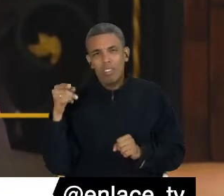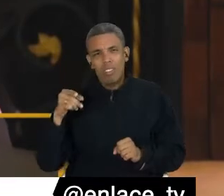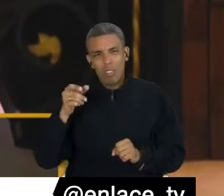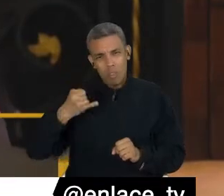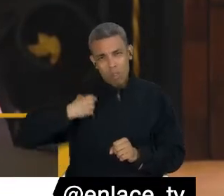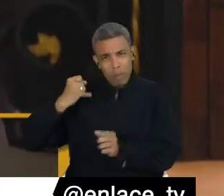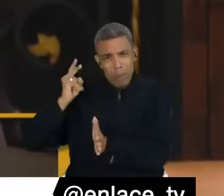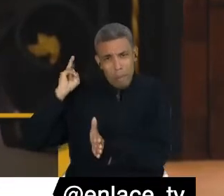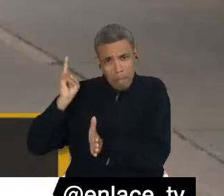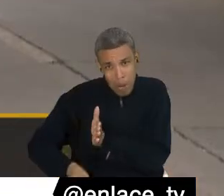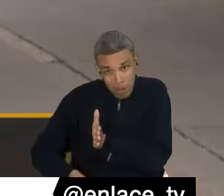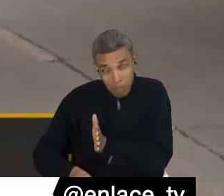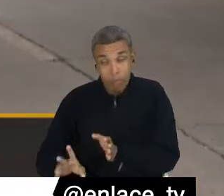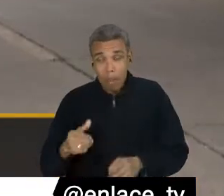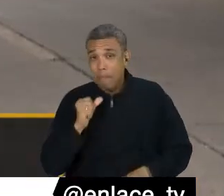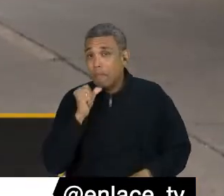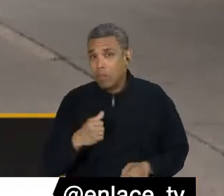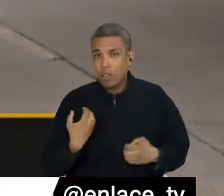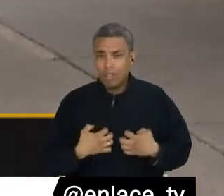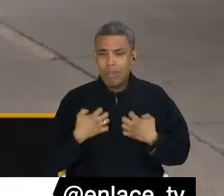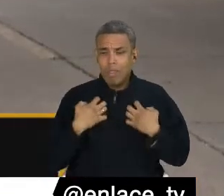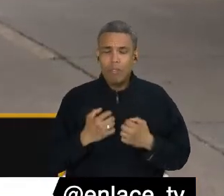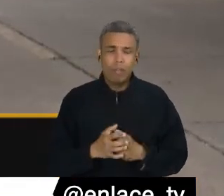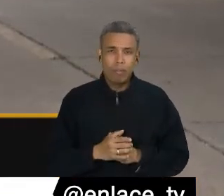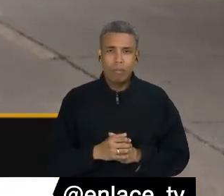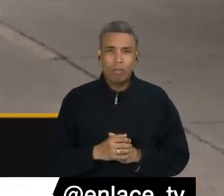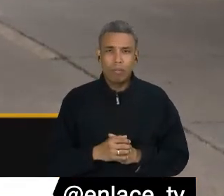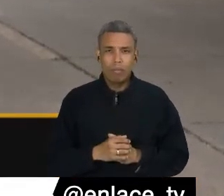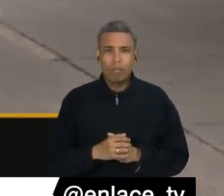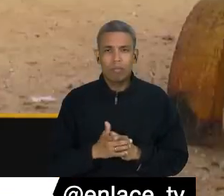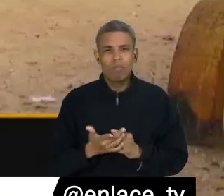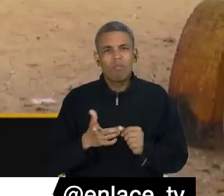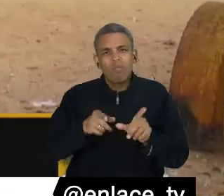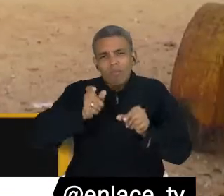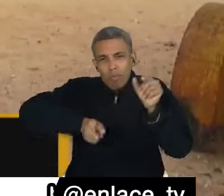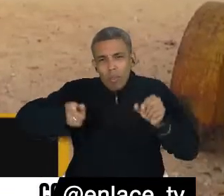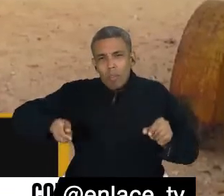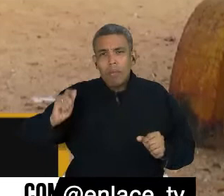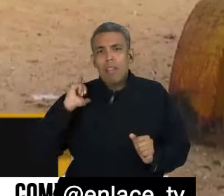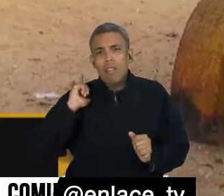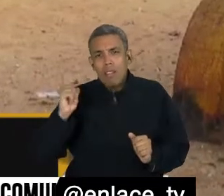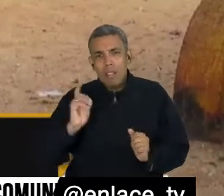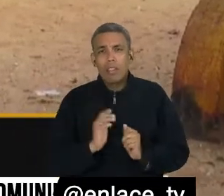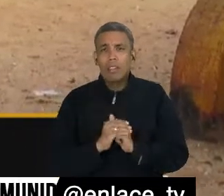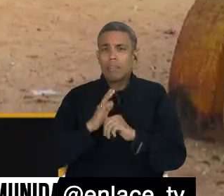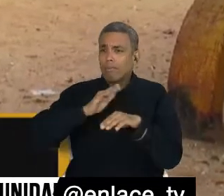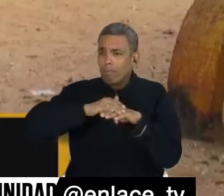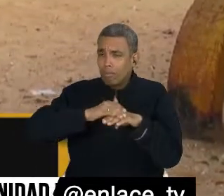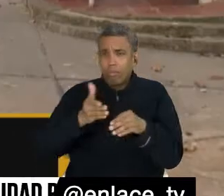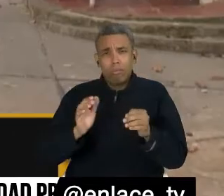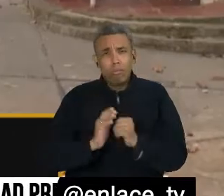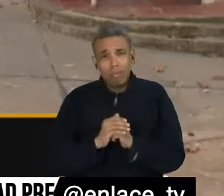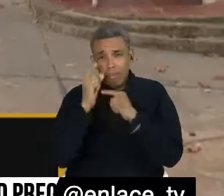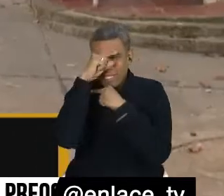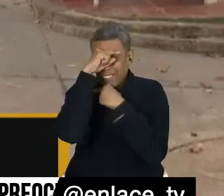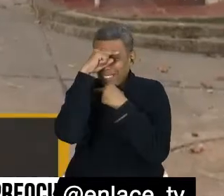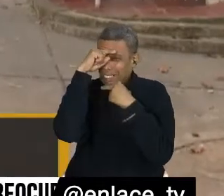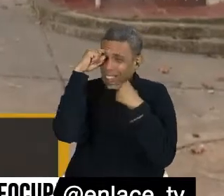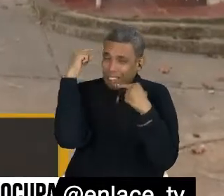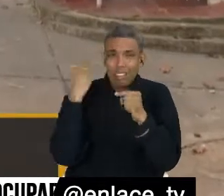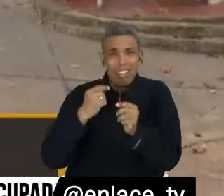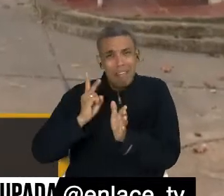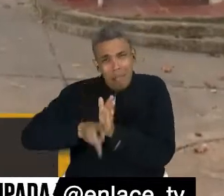reina en nuestra Comuna 3. Esas graves denuncias fueron hechas por líderes de la Comuna 3 de la ciudad, quienes aseguran que los delincuentes los tienen literalmente